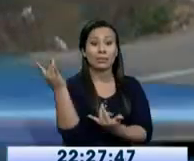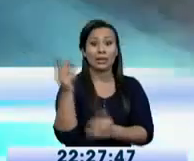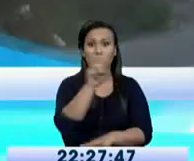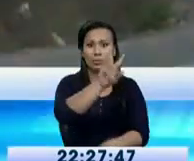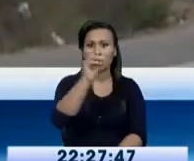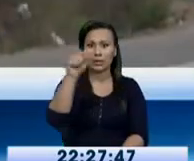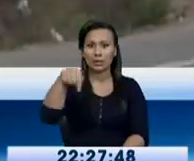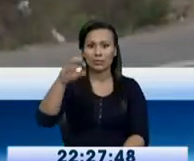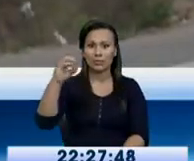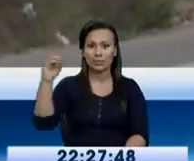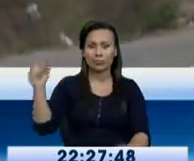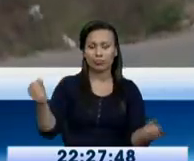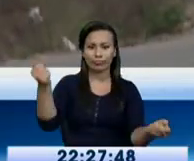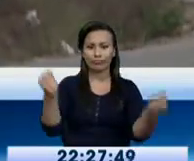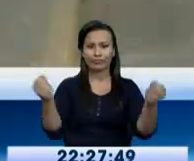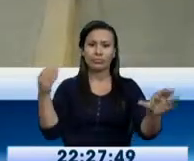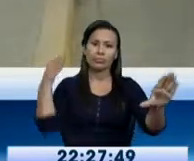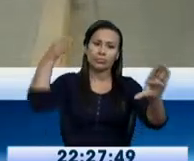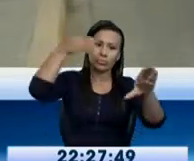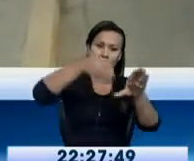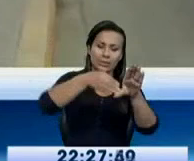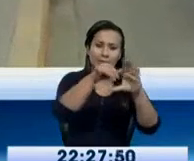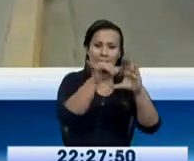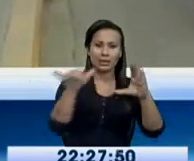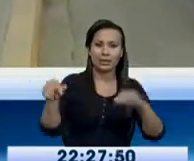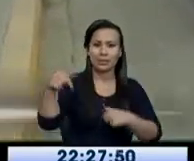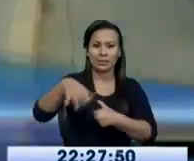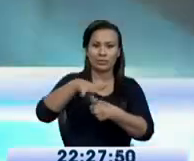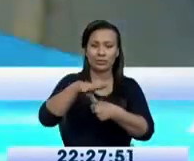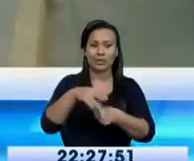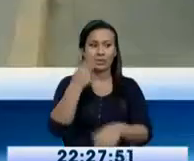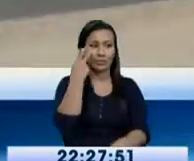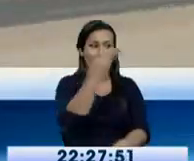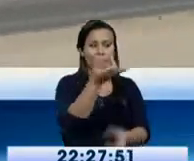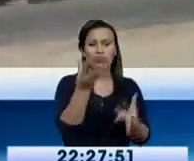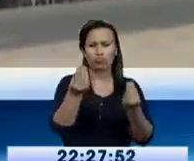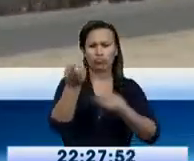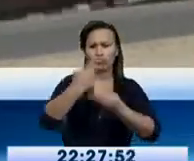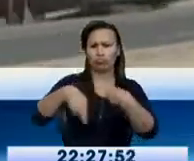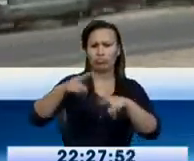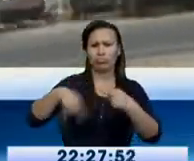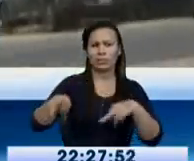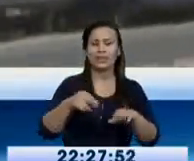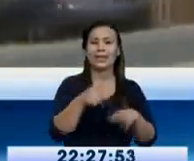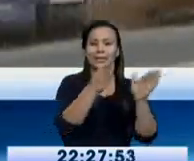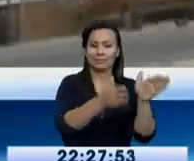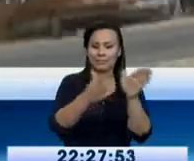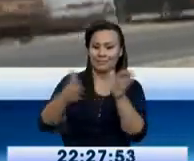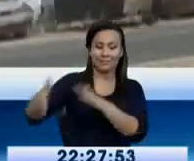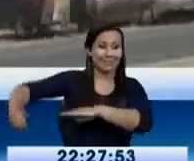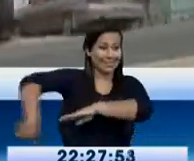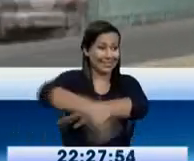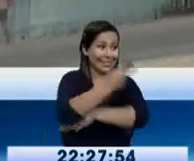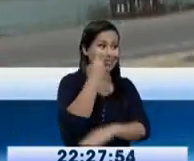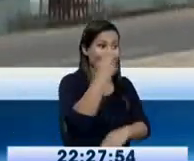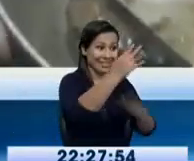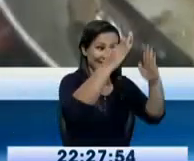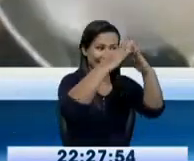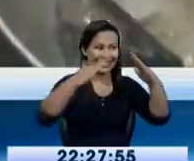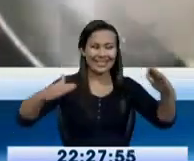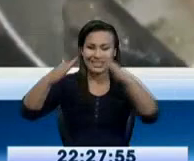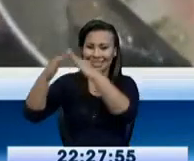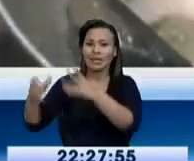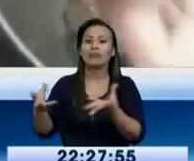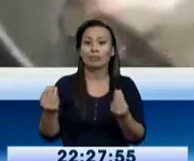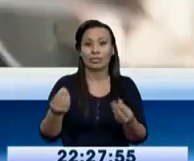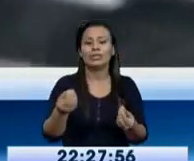20.000 vehículos a la provincia de Santa Elena en este feriado. Los comerciantes que se encuentran apostados en la ruta del Espóndilus ya se